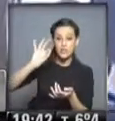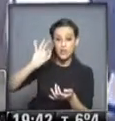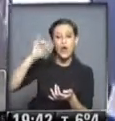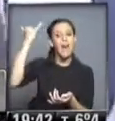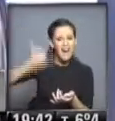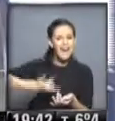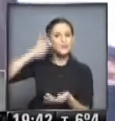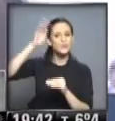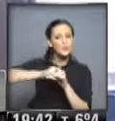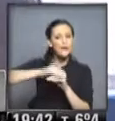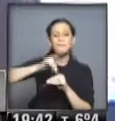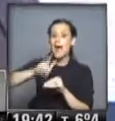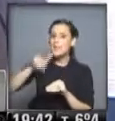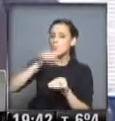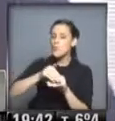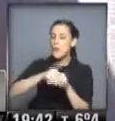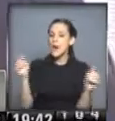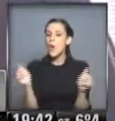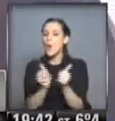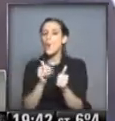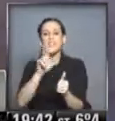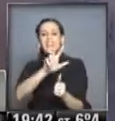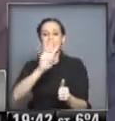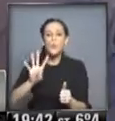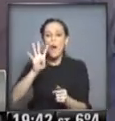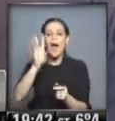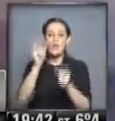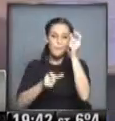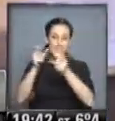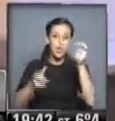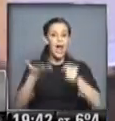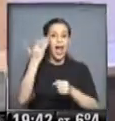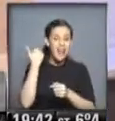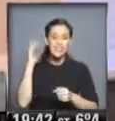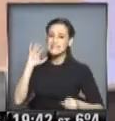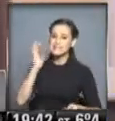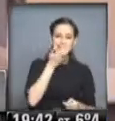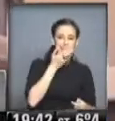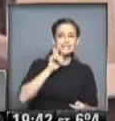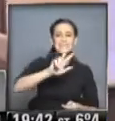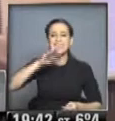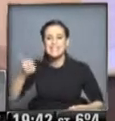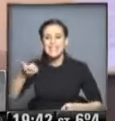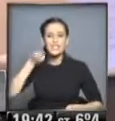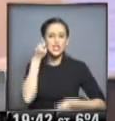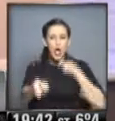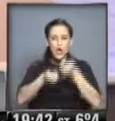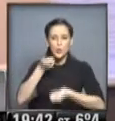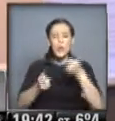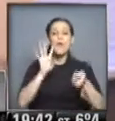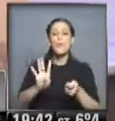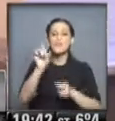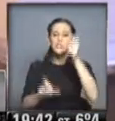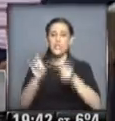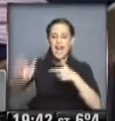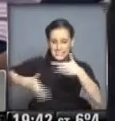imputado con complicidad en 34 casos de privación de libertad, 36 torturas y 4 allanamientos ilegales. El